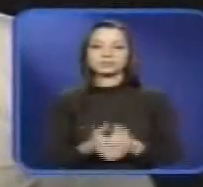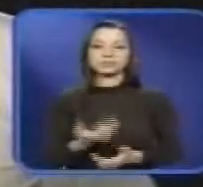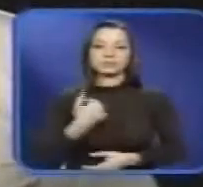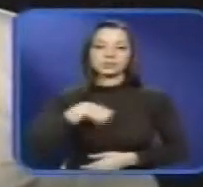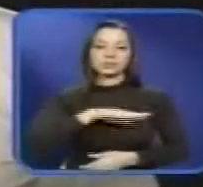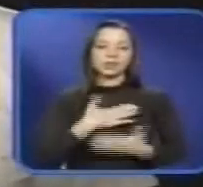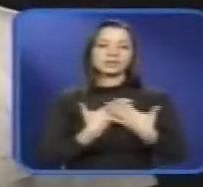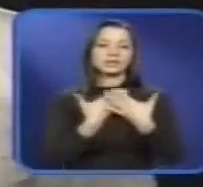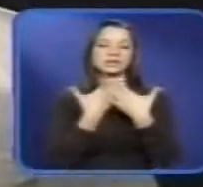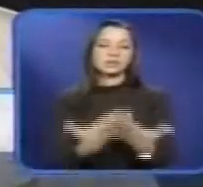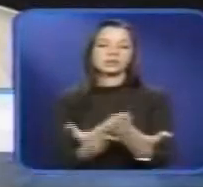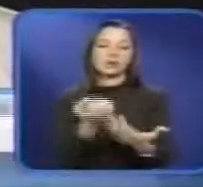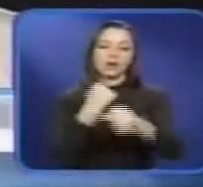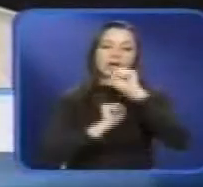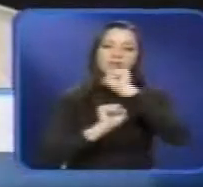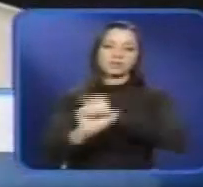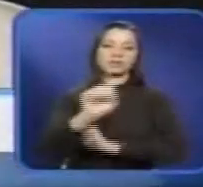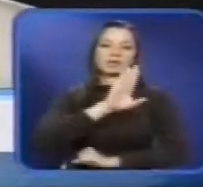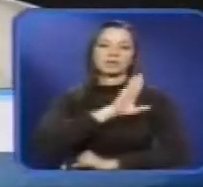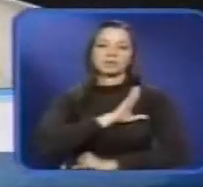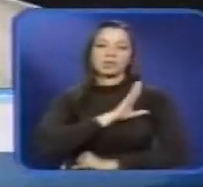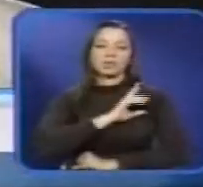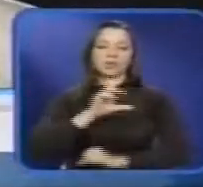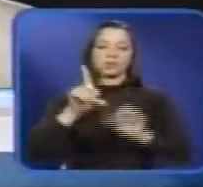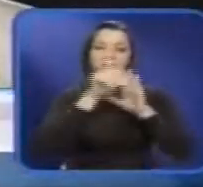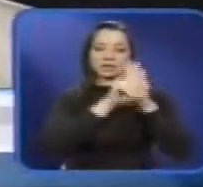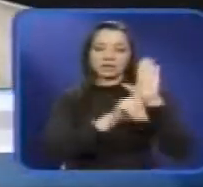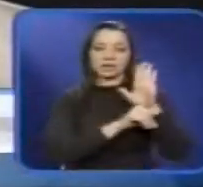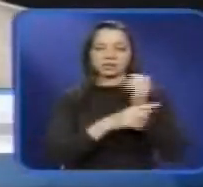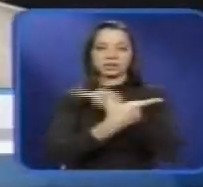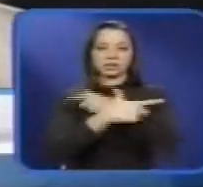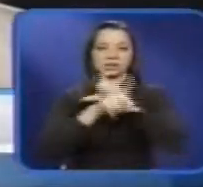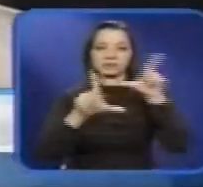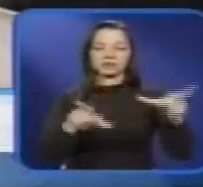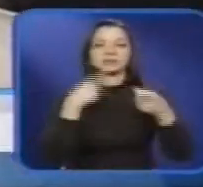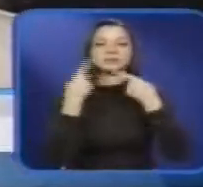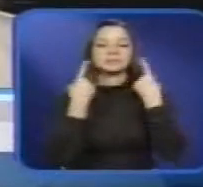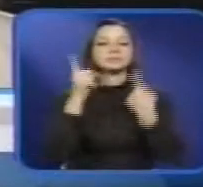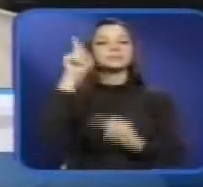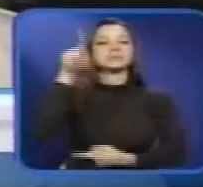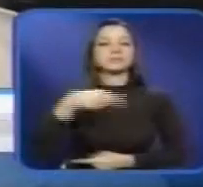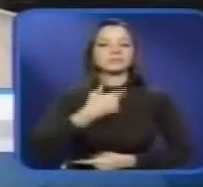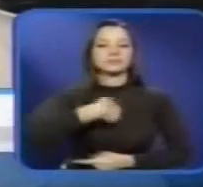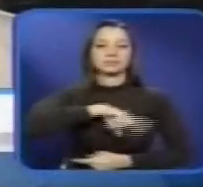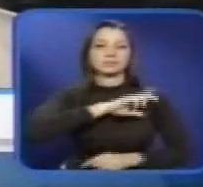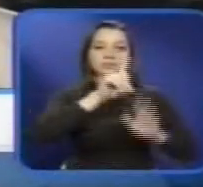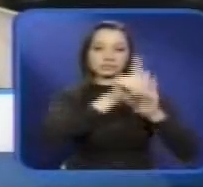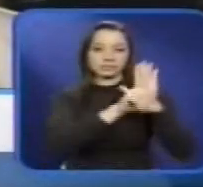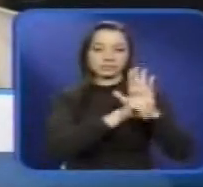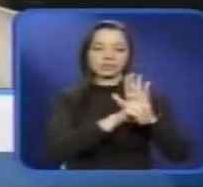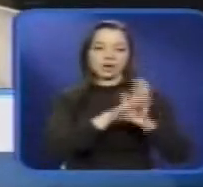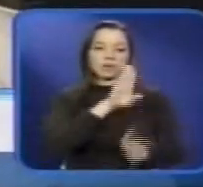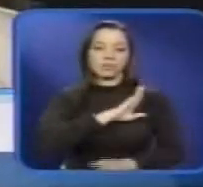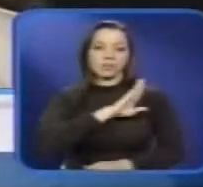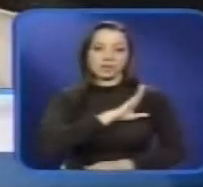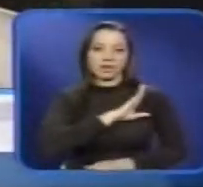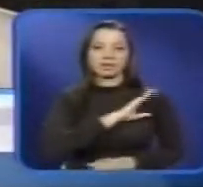dispuestos a defender nuestros derechos el de la libertad de expresión pero también nuestro derecho a la propiedad nuestro derecho